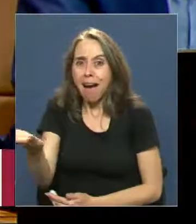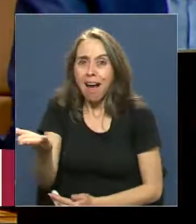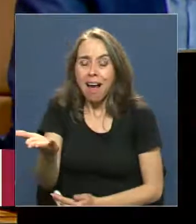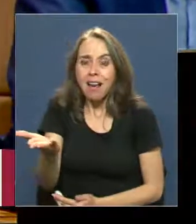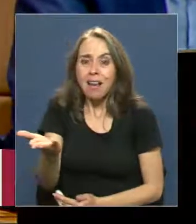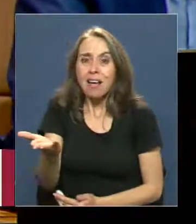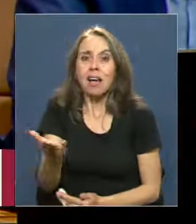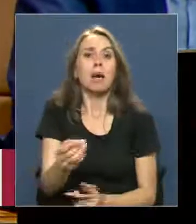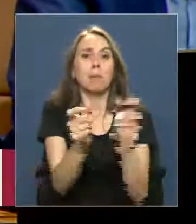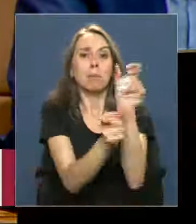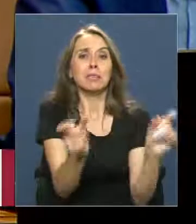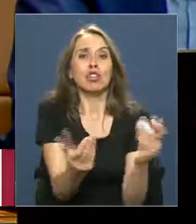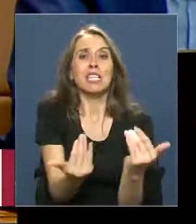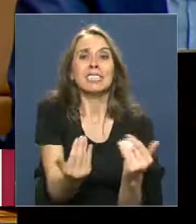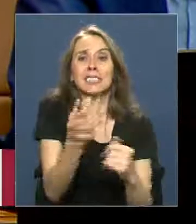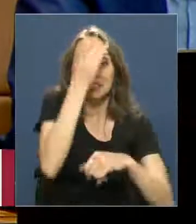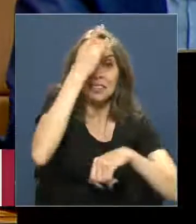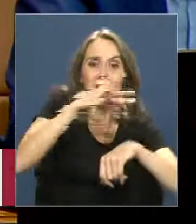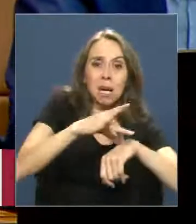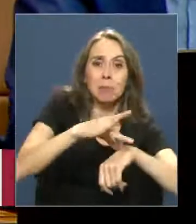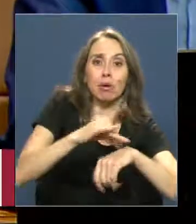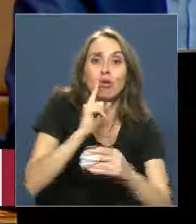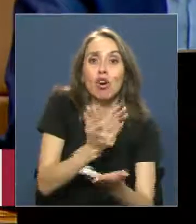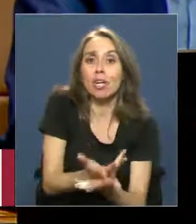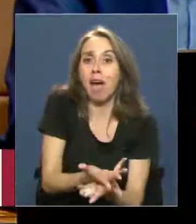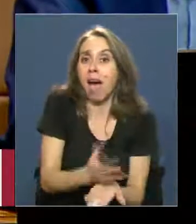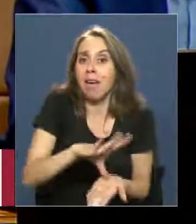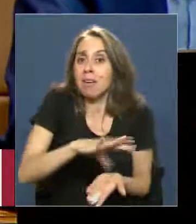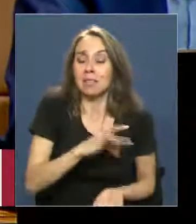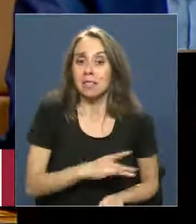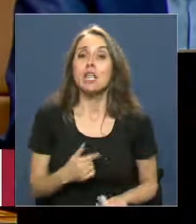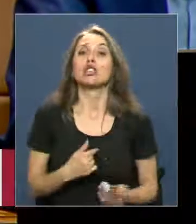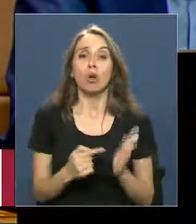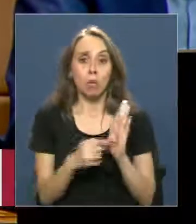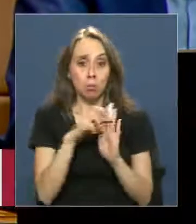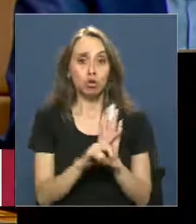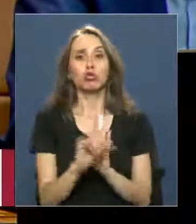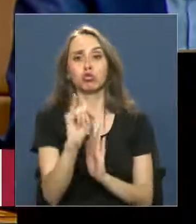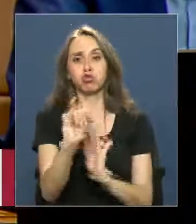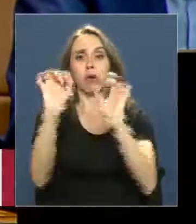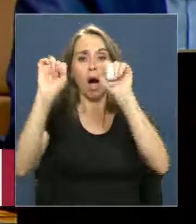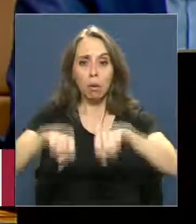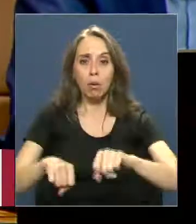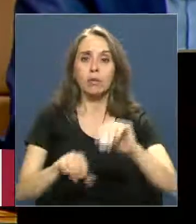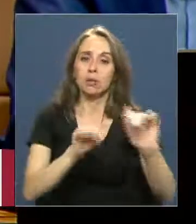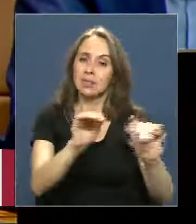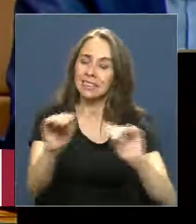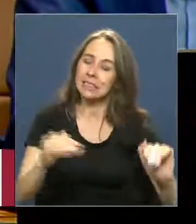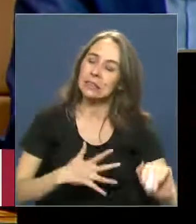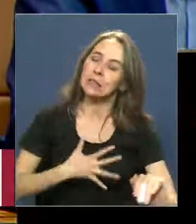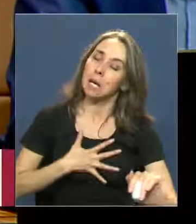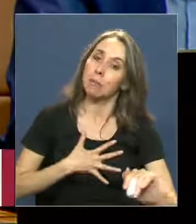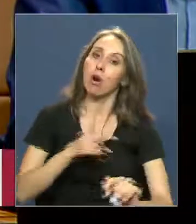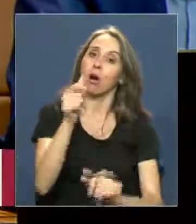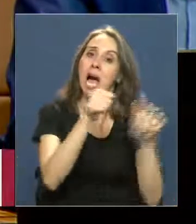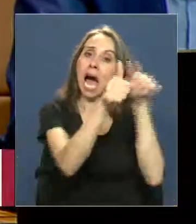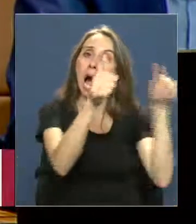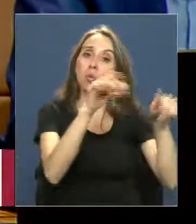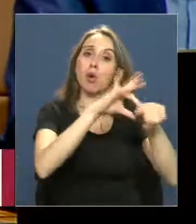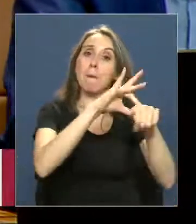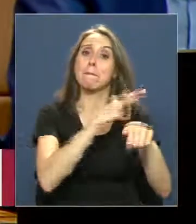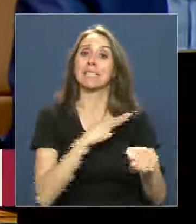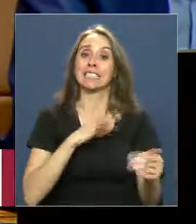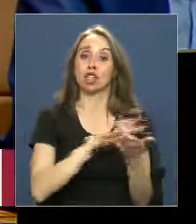estado de necesidad sanitaria que tenemos en el país. Yo, por cierto, apruebo este proyecto y hago un llamado muy sentido, sobre todo a las autoridades sanitarias, a